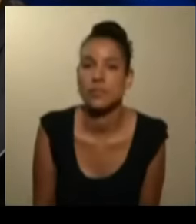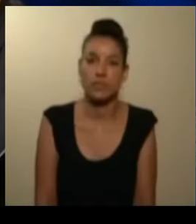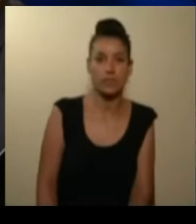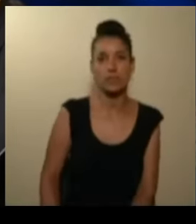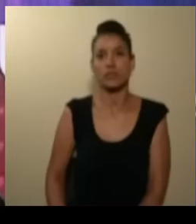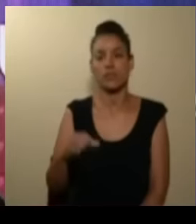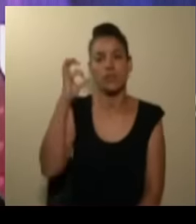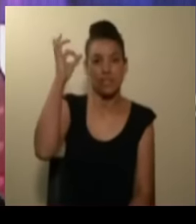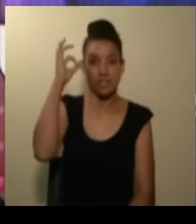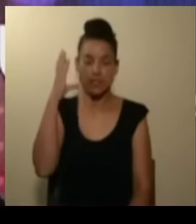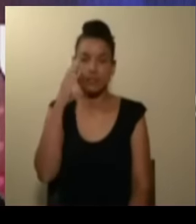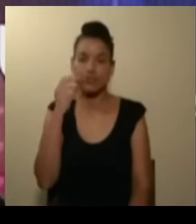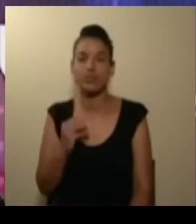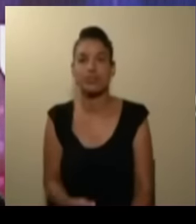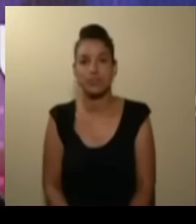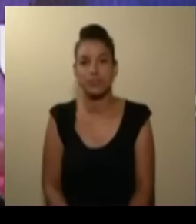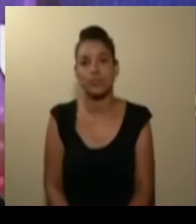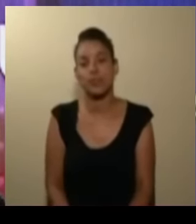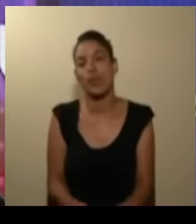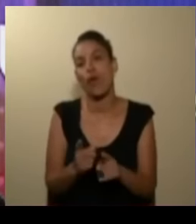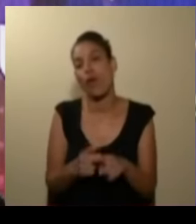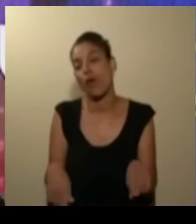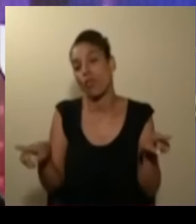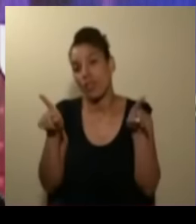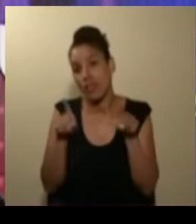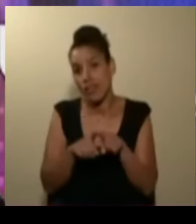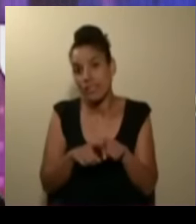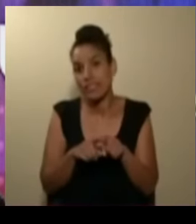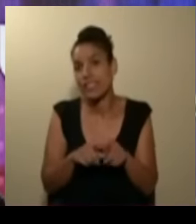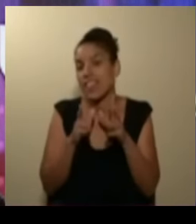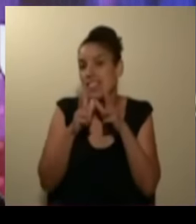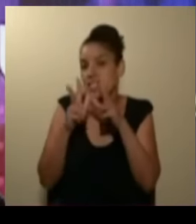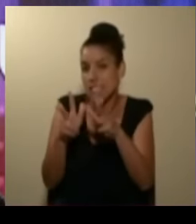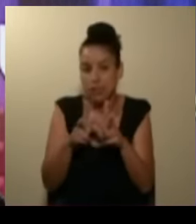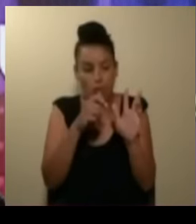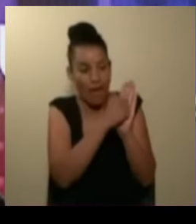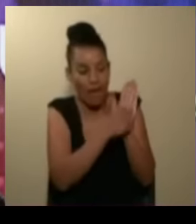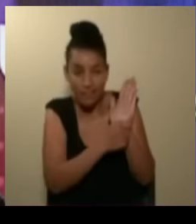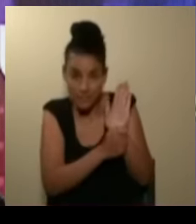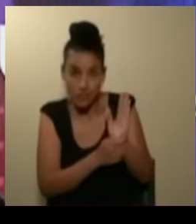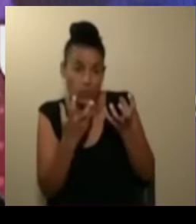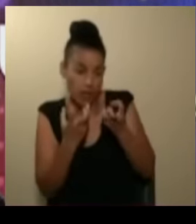senador Mario Vergara. Bien, nuevamente decimos que los artículos que procuramos